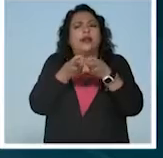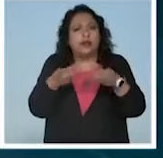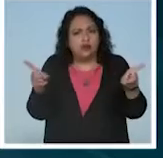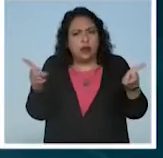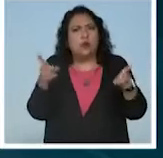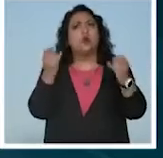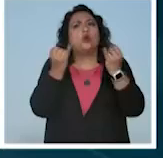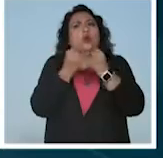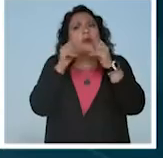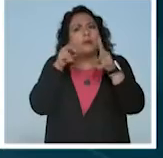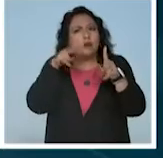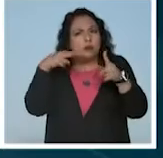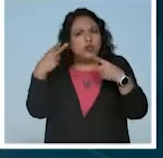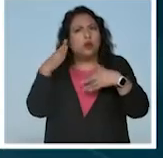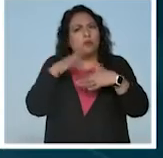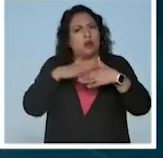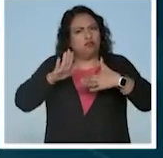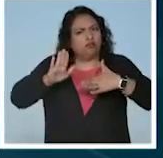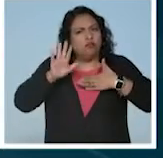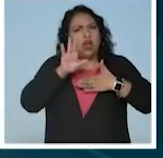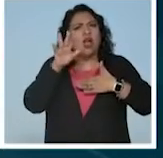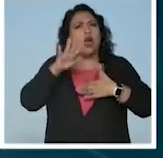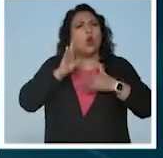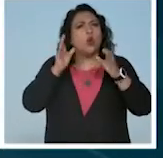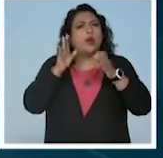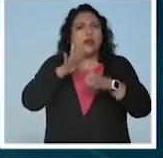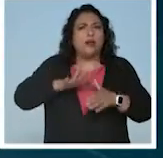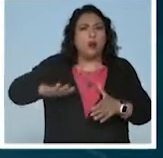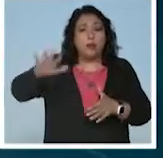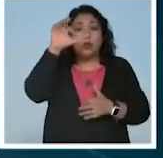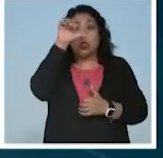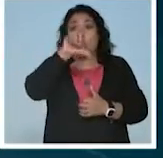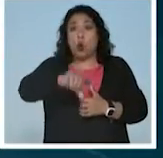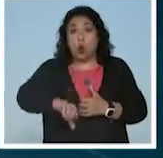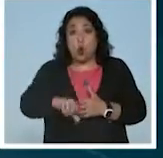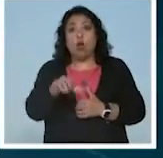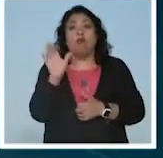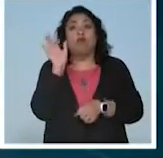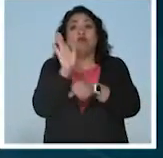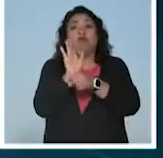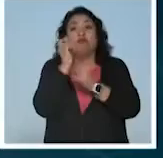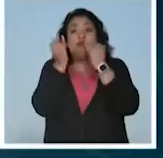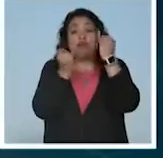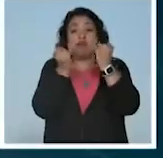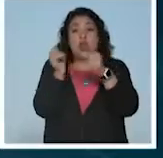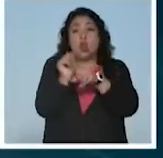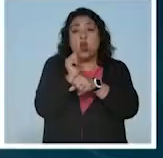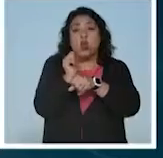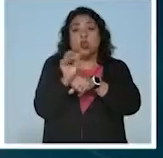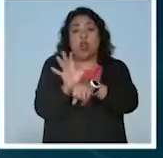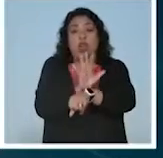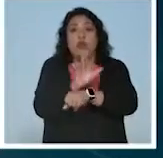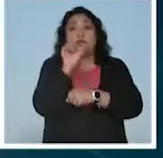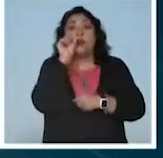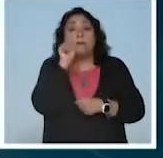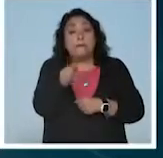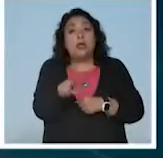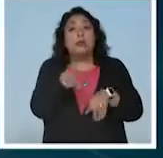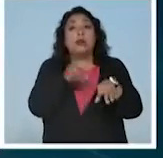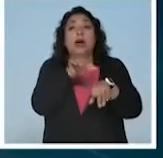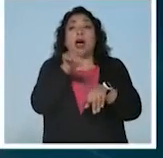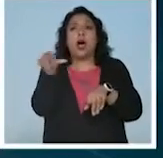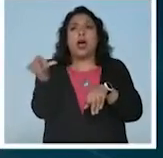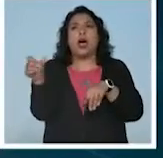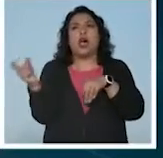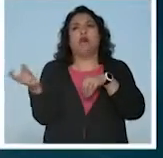así como un enfoque mucho más comprometido con el medio ambiente hoy no sólo se apuesta por la creación de vehículos eléctricos sino también se trabaja en la